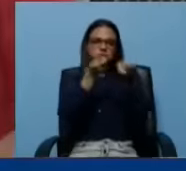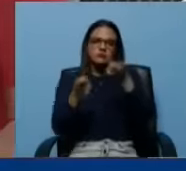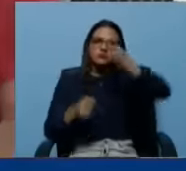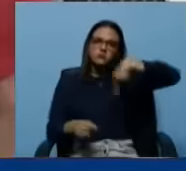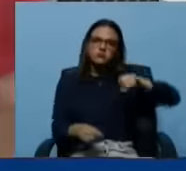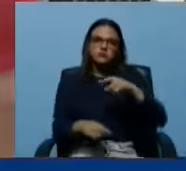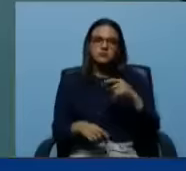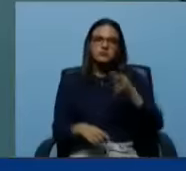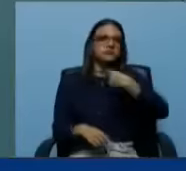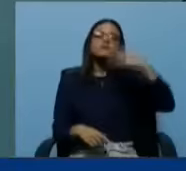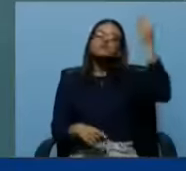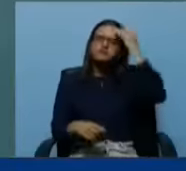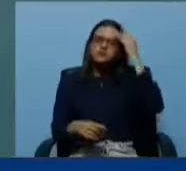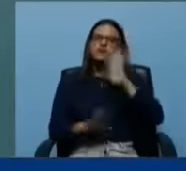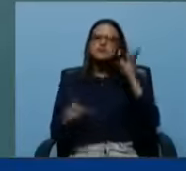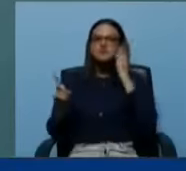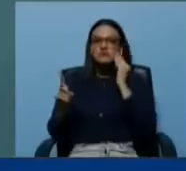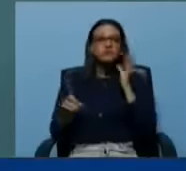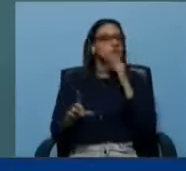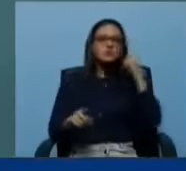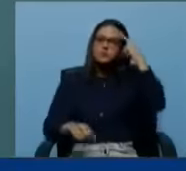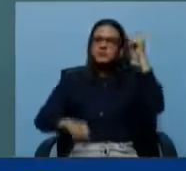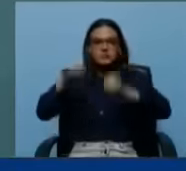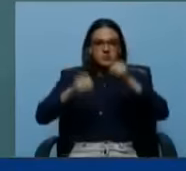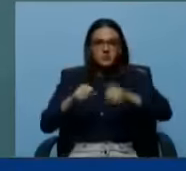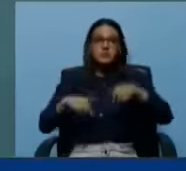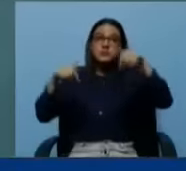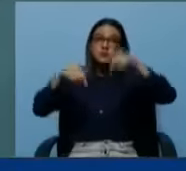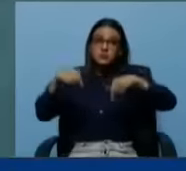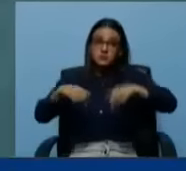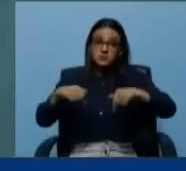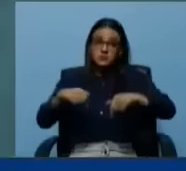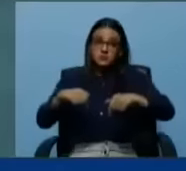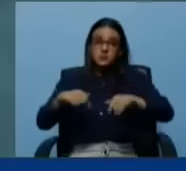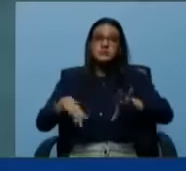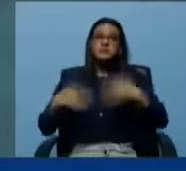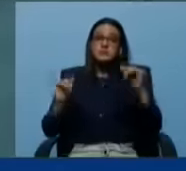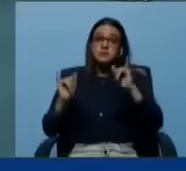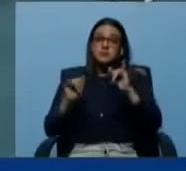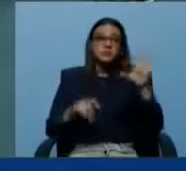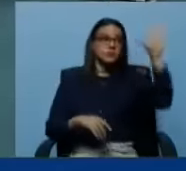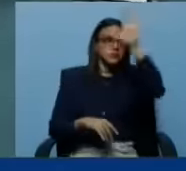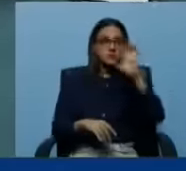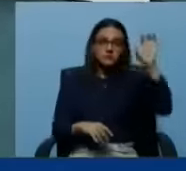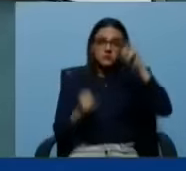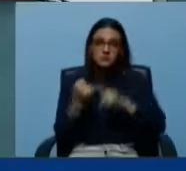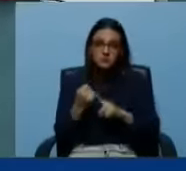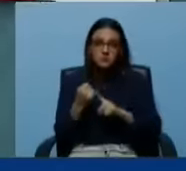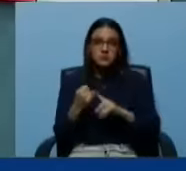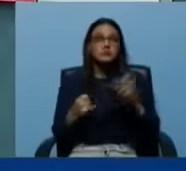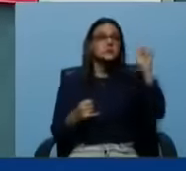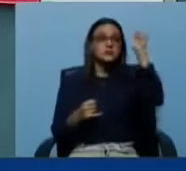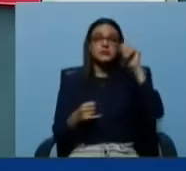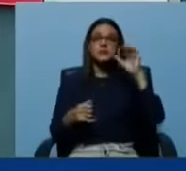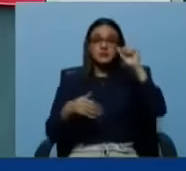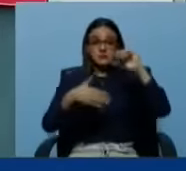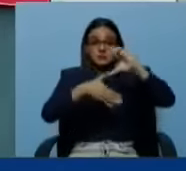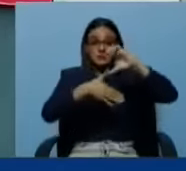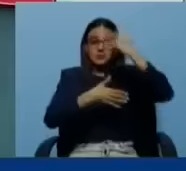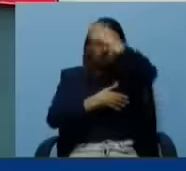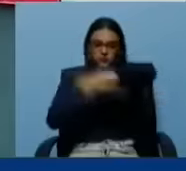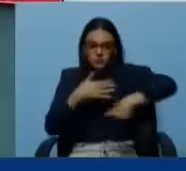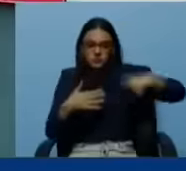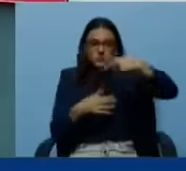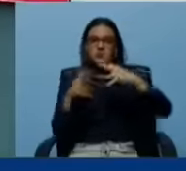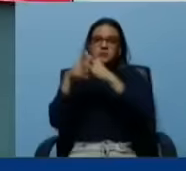ninguna duda. Hoy por hoy, que en Europa, en América del Sur, en los Estados